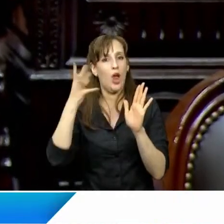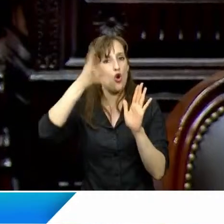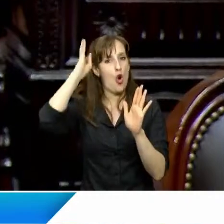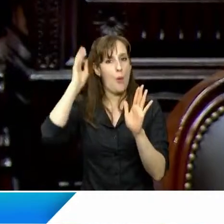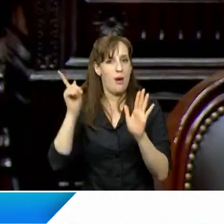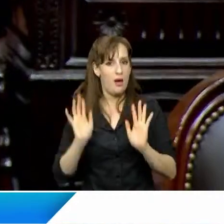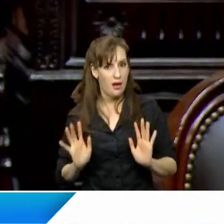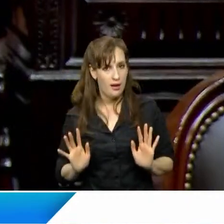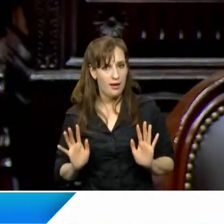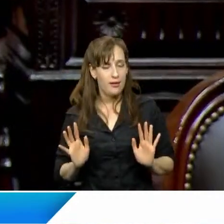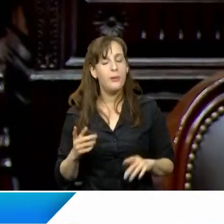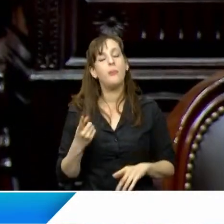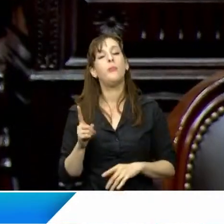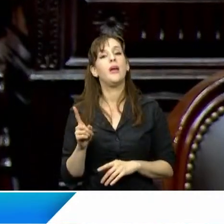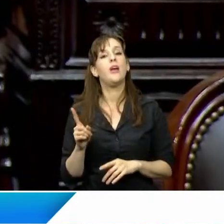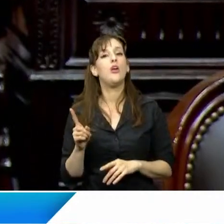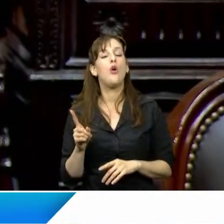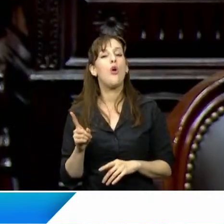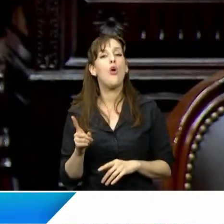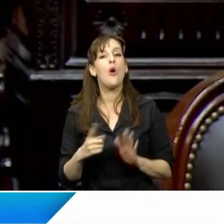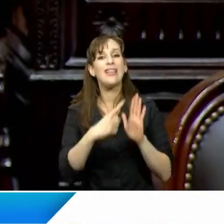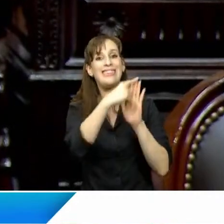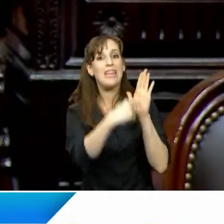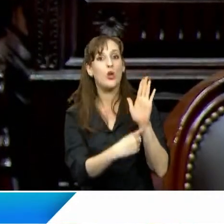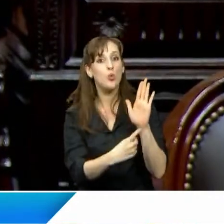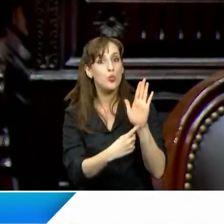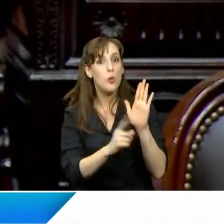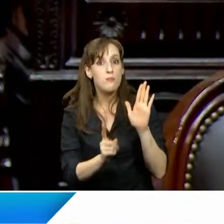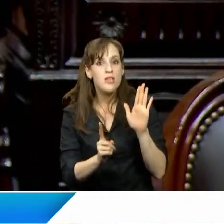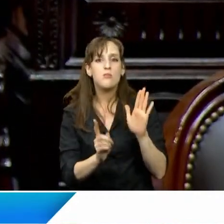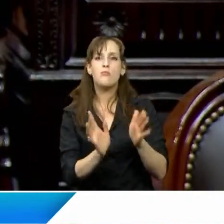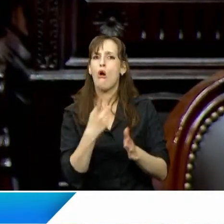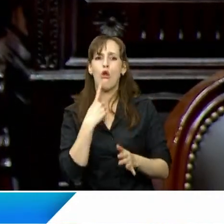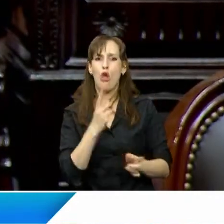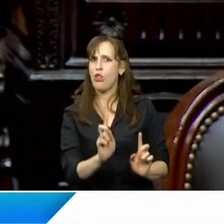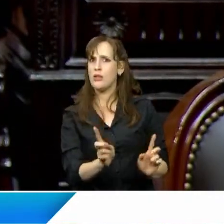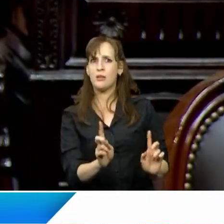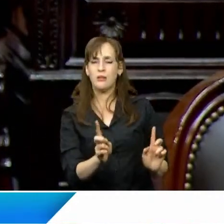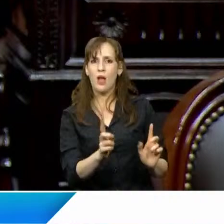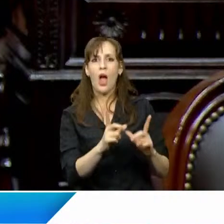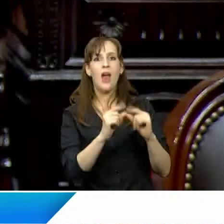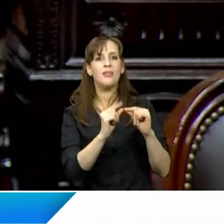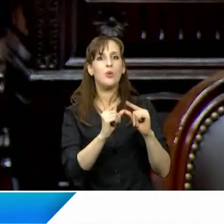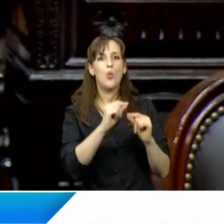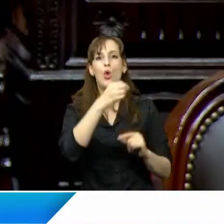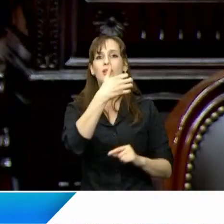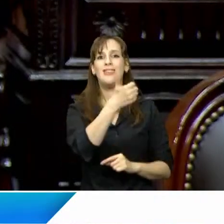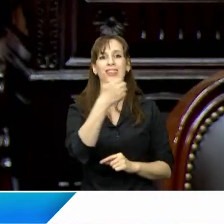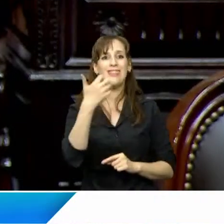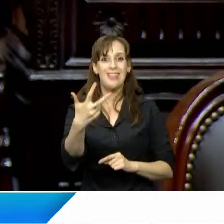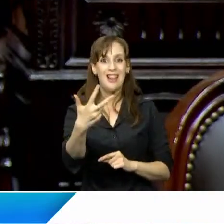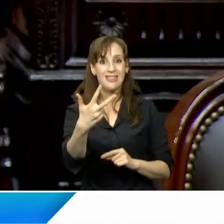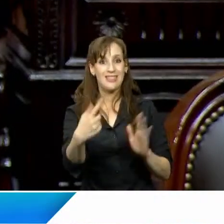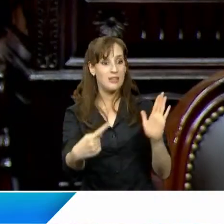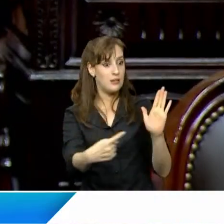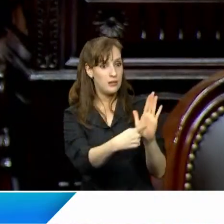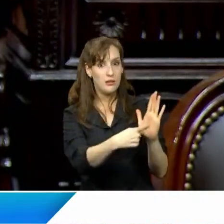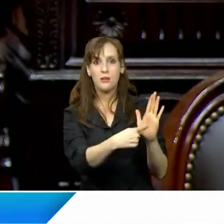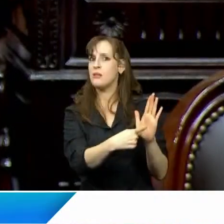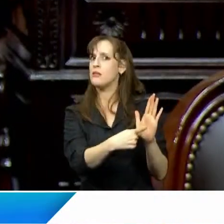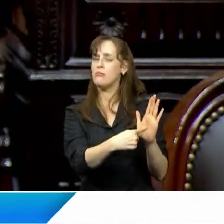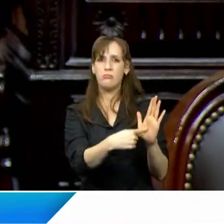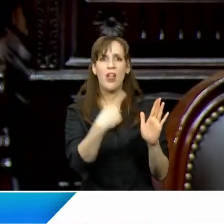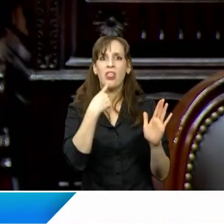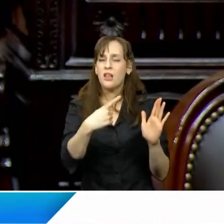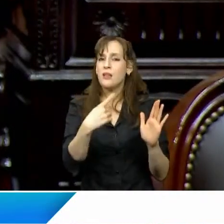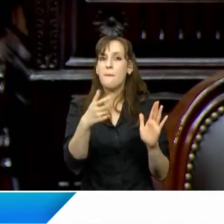Ahora, el Estatuto de Roma no admite el juicio en ausencia. El artículo 63 del Estatuto exige la presencia del acusado